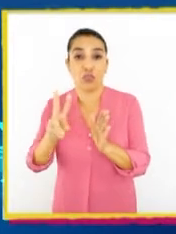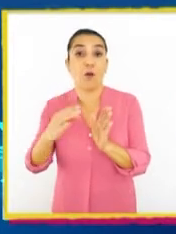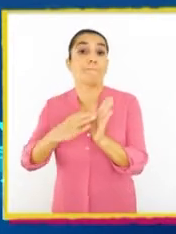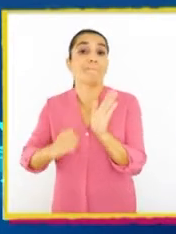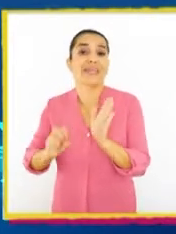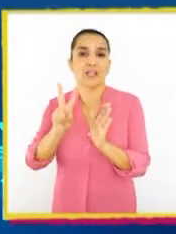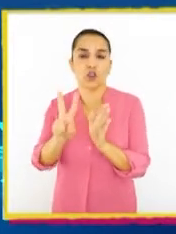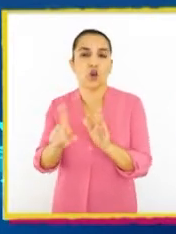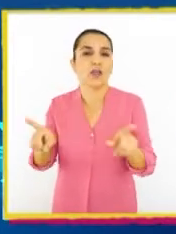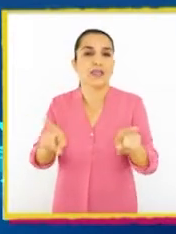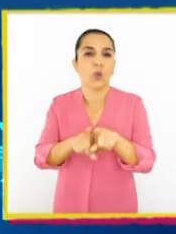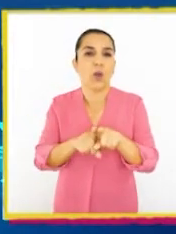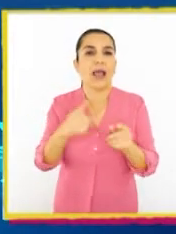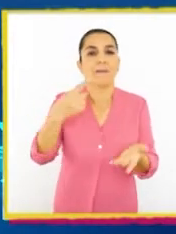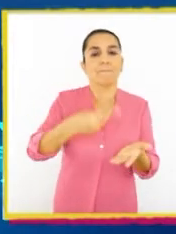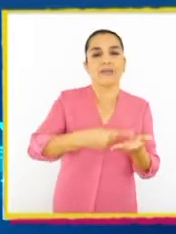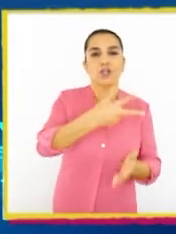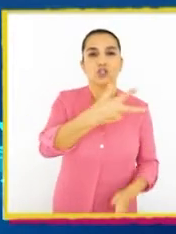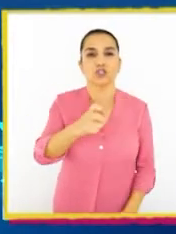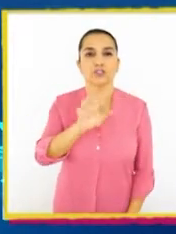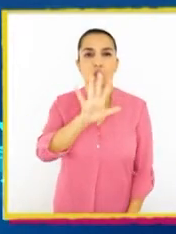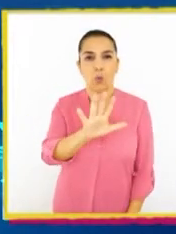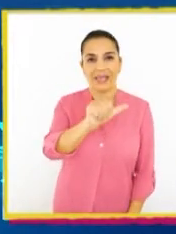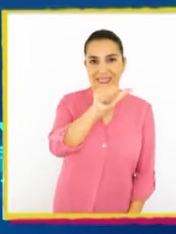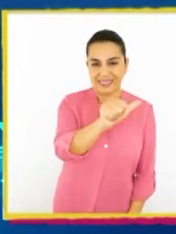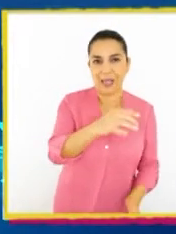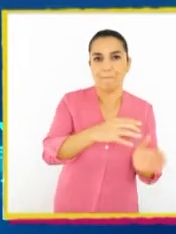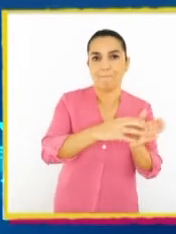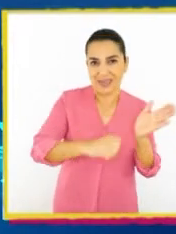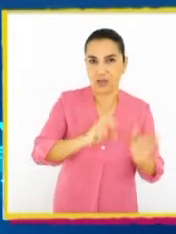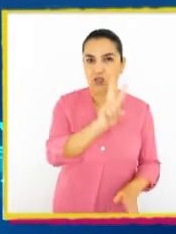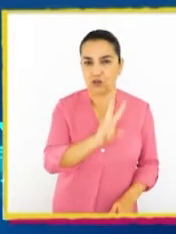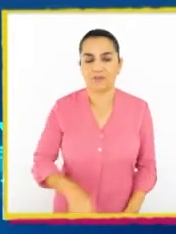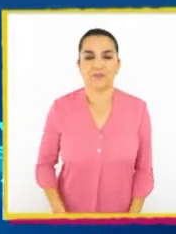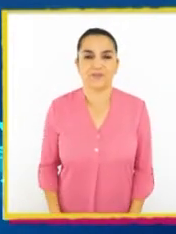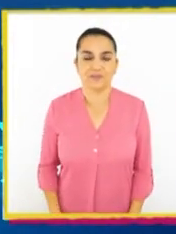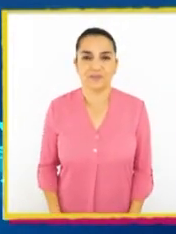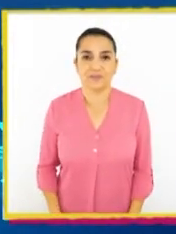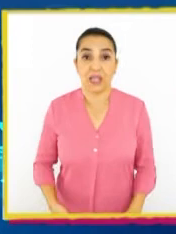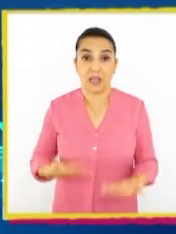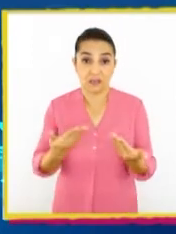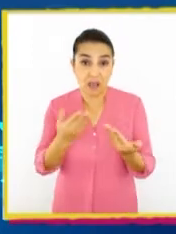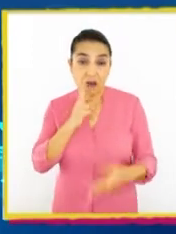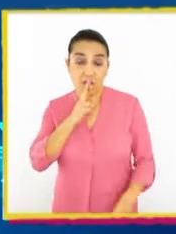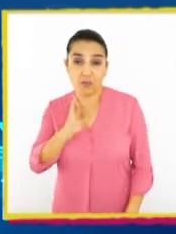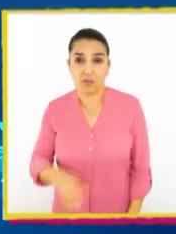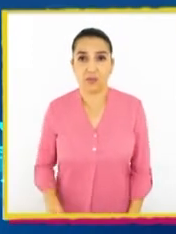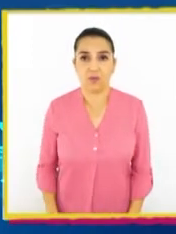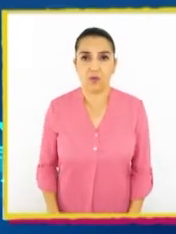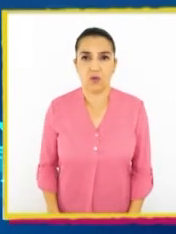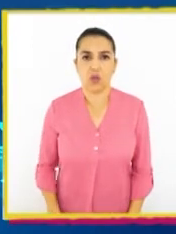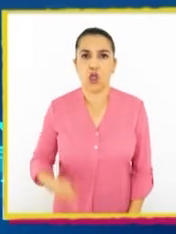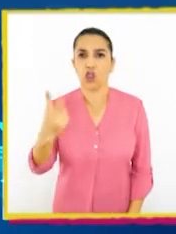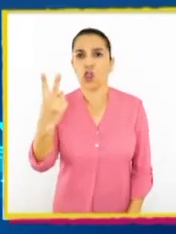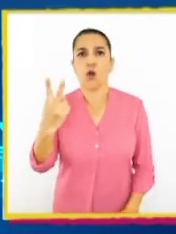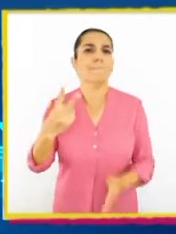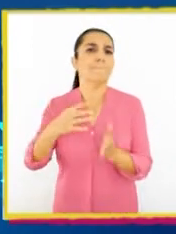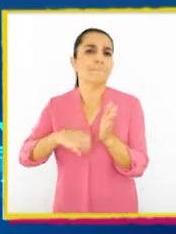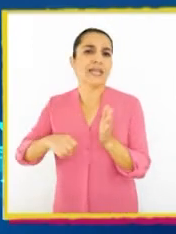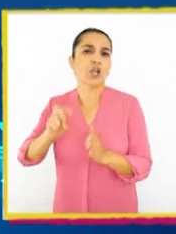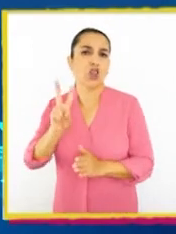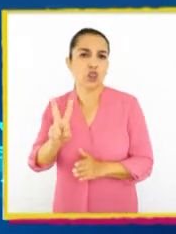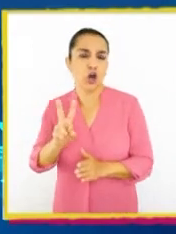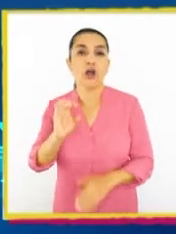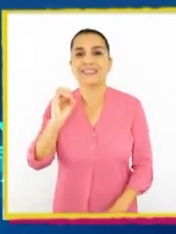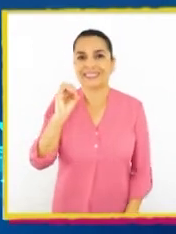2 menos 2 es igual a 1856 menos 2. Y si resolvemos, 2 menos 2